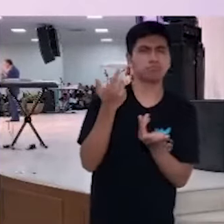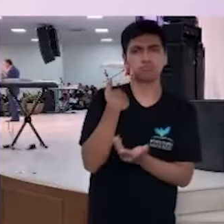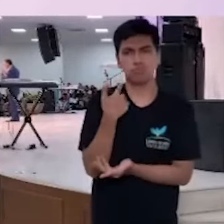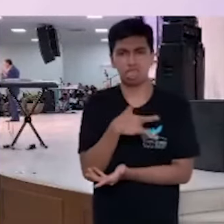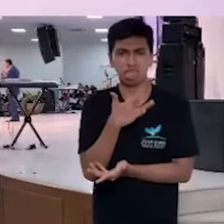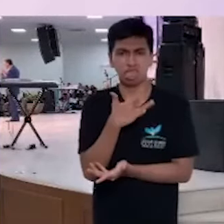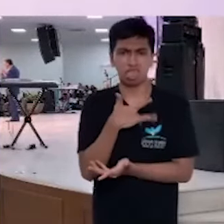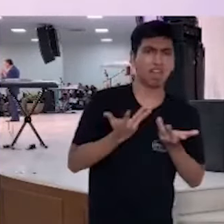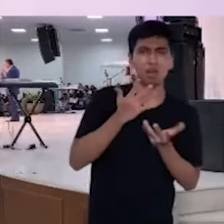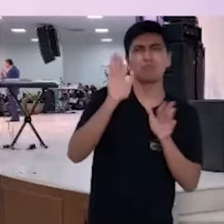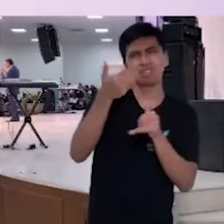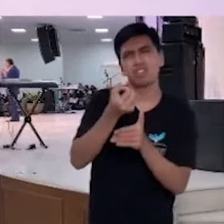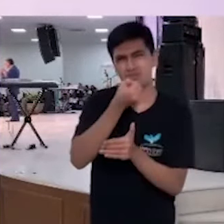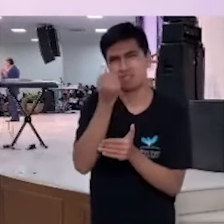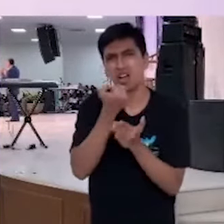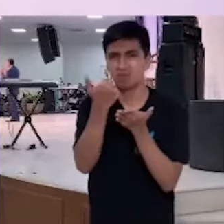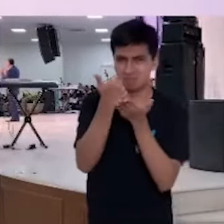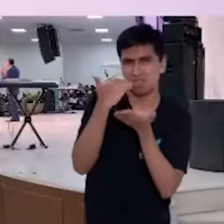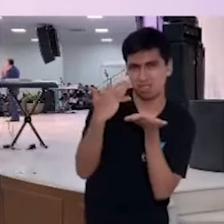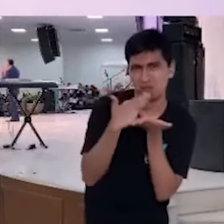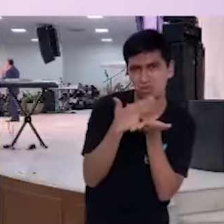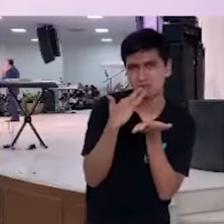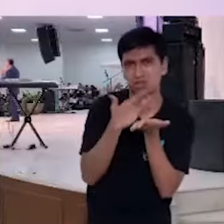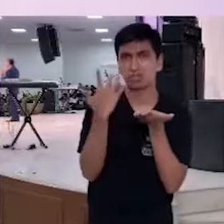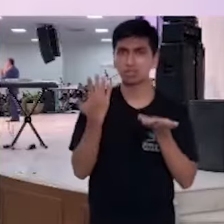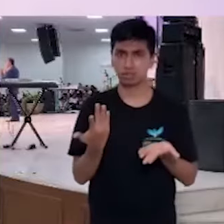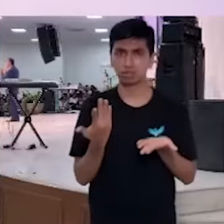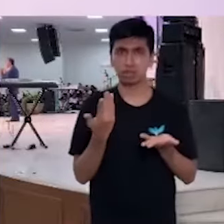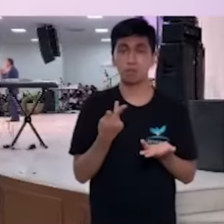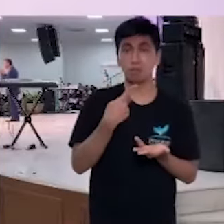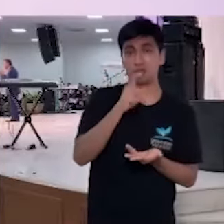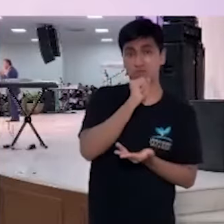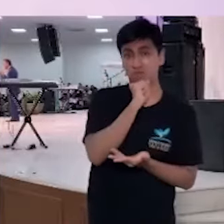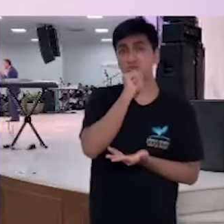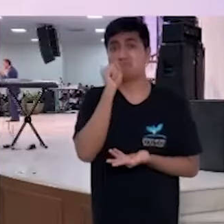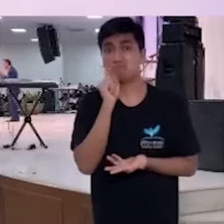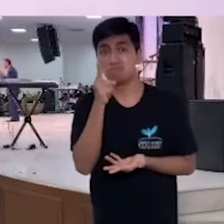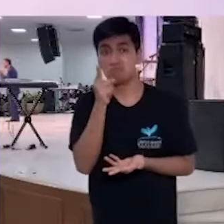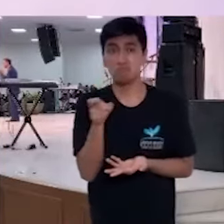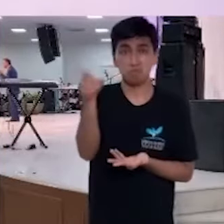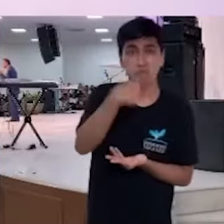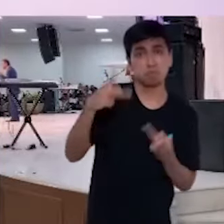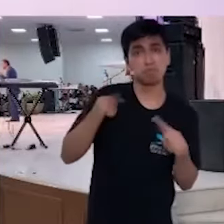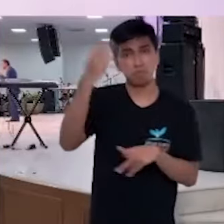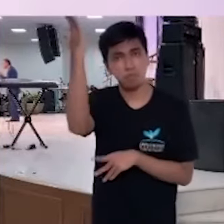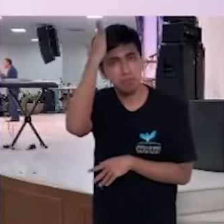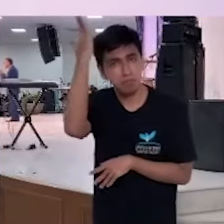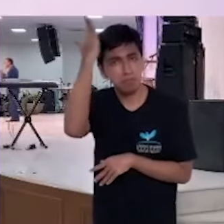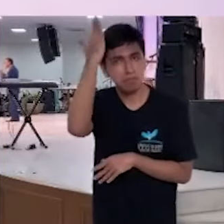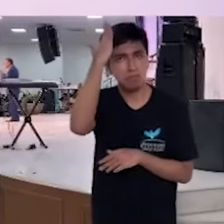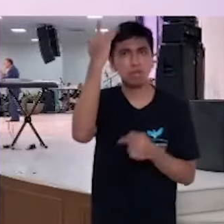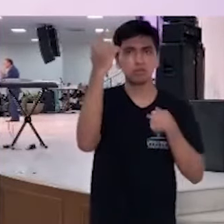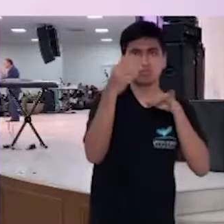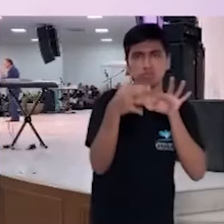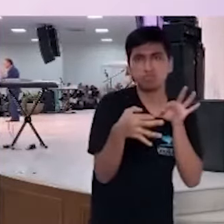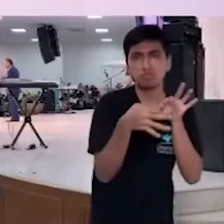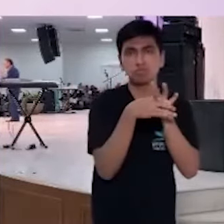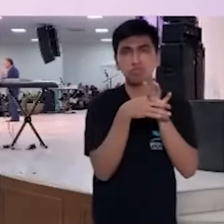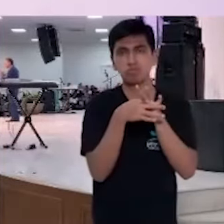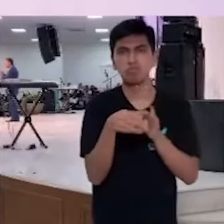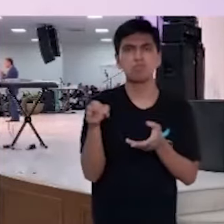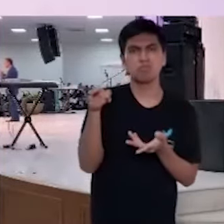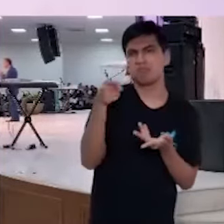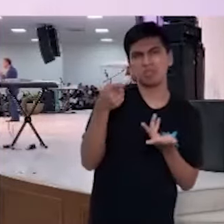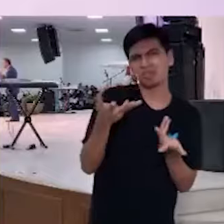puestos por Dios para que le rindamos cuenta de nuestra vida y de nuestro ministerio, de nuestra vida personal,